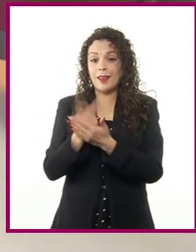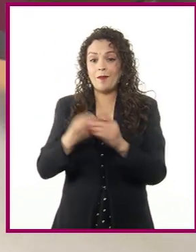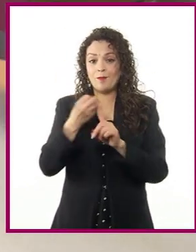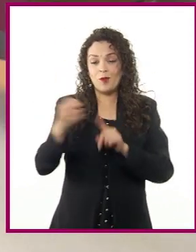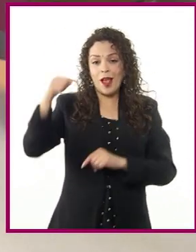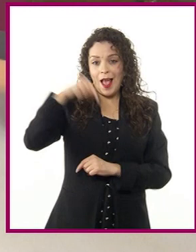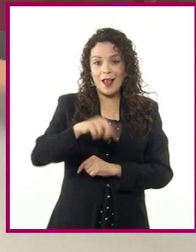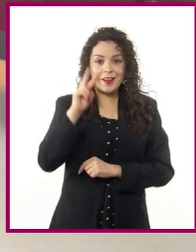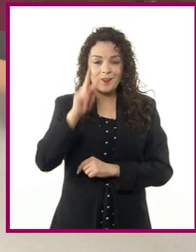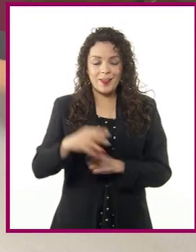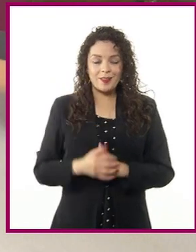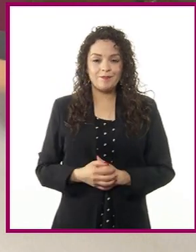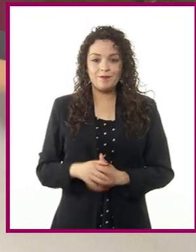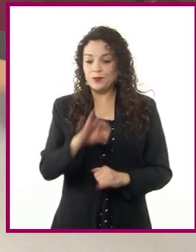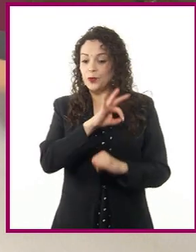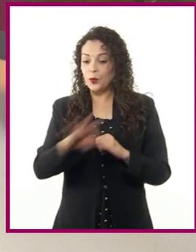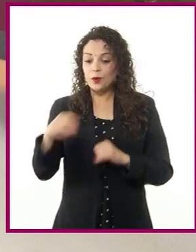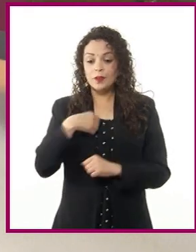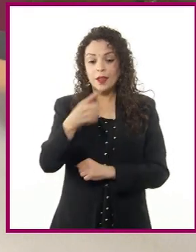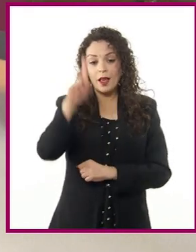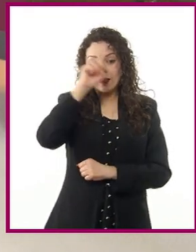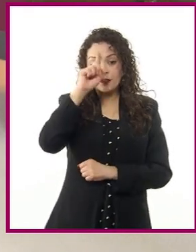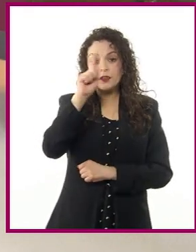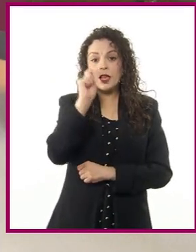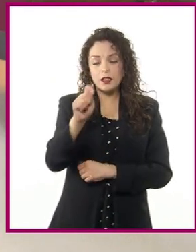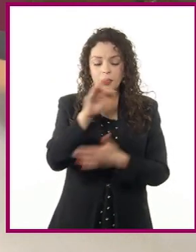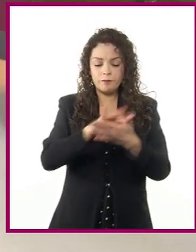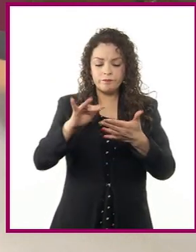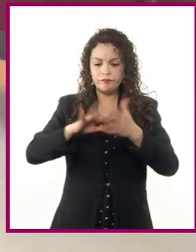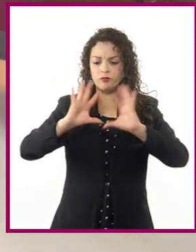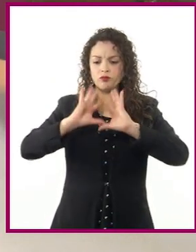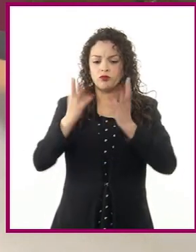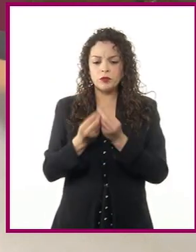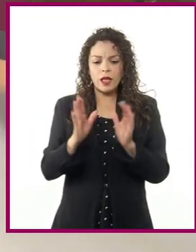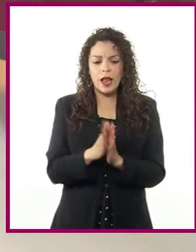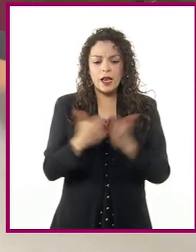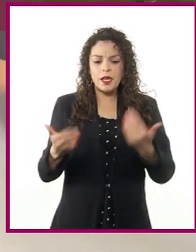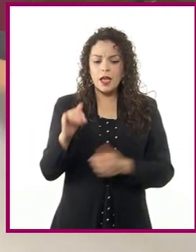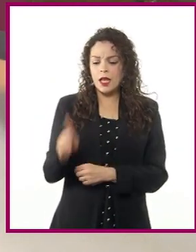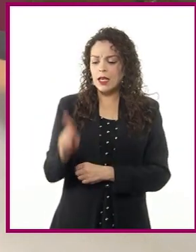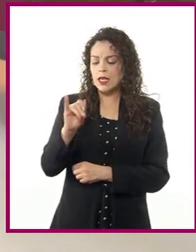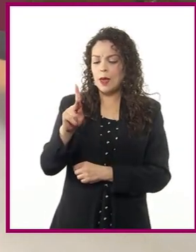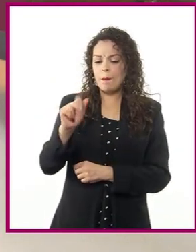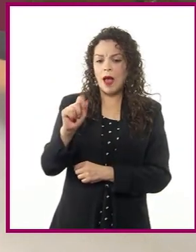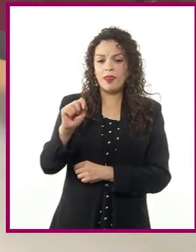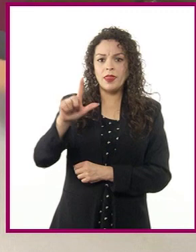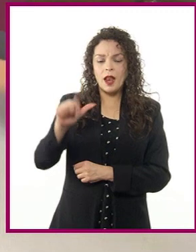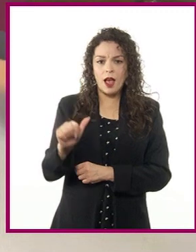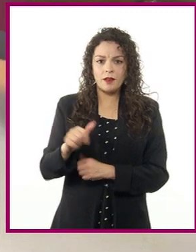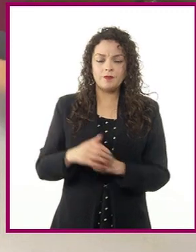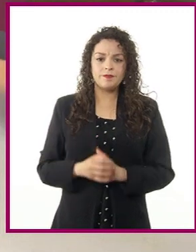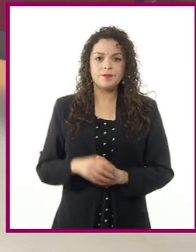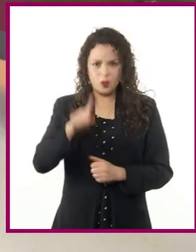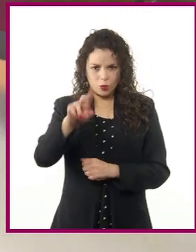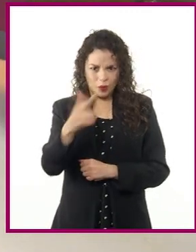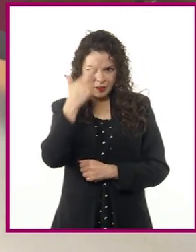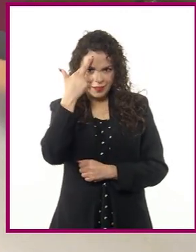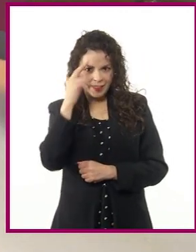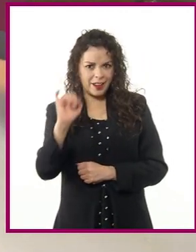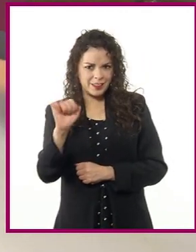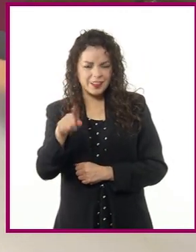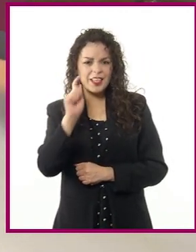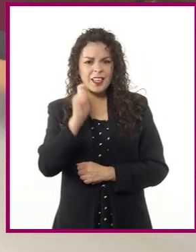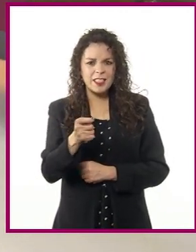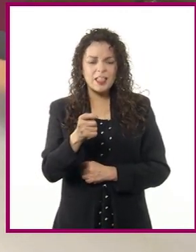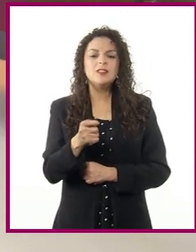Para finalizar, les recomendamos la lectura completa del libro Quipatla. Seguramente lo recuerdan, se trata